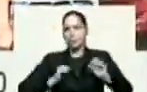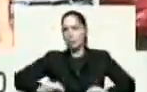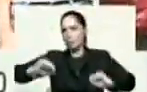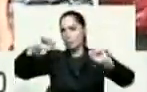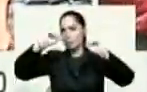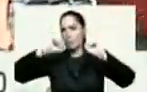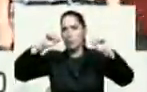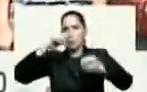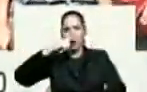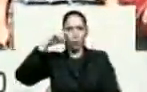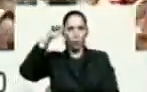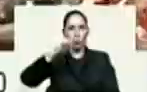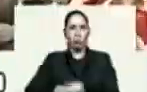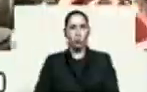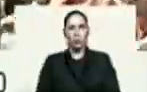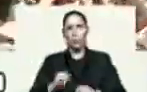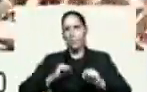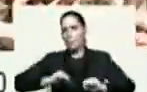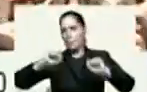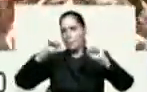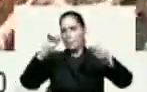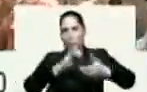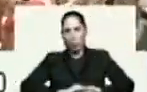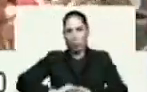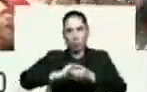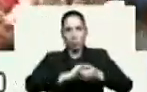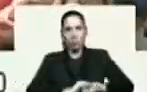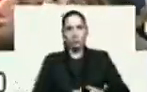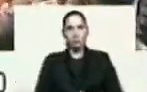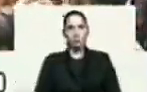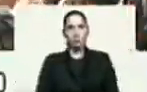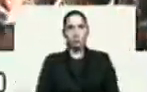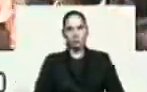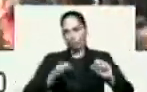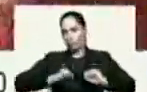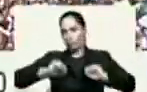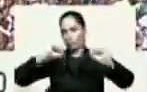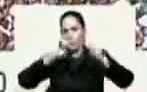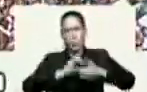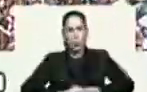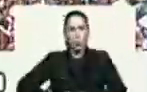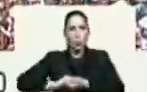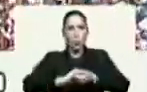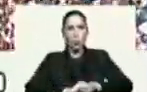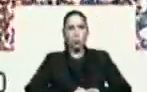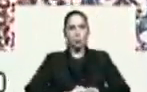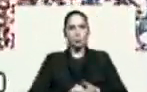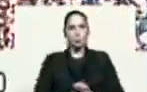Maduro! ¡Que viva Trujillo! ¡Que viva Trujillo!